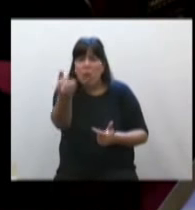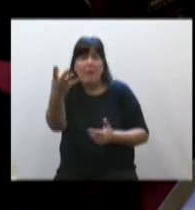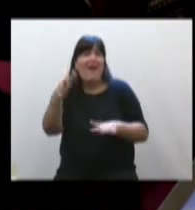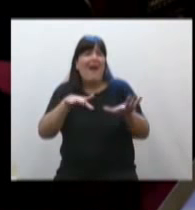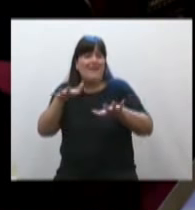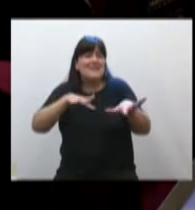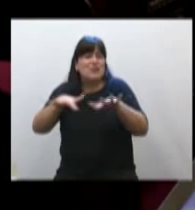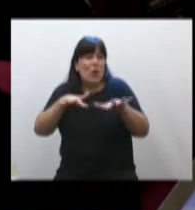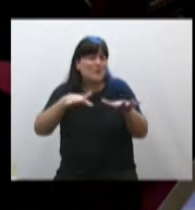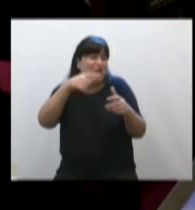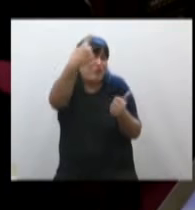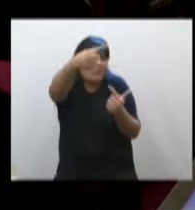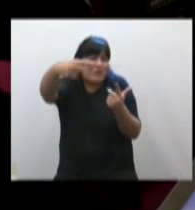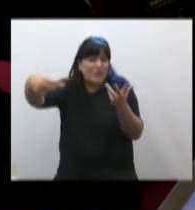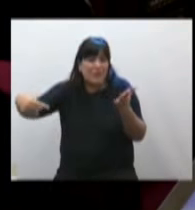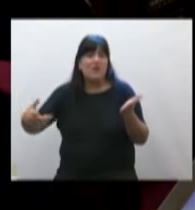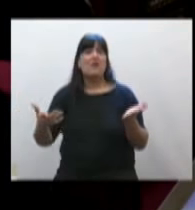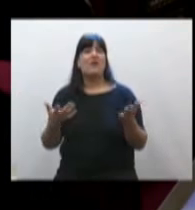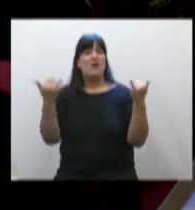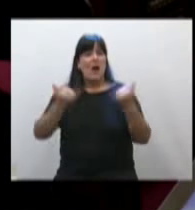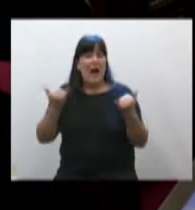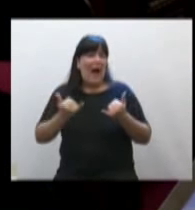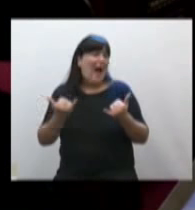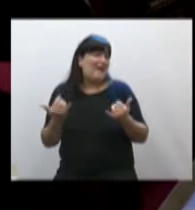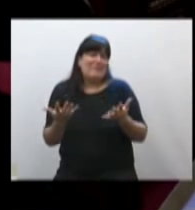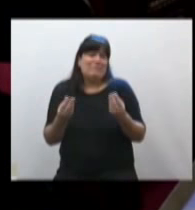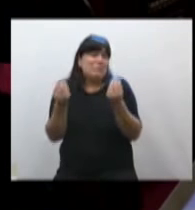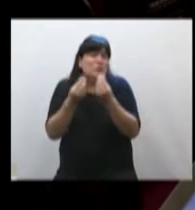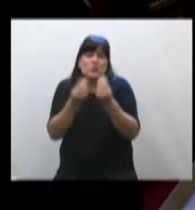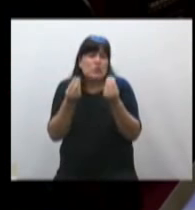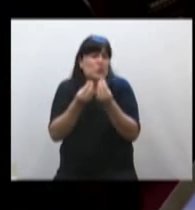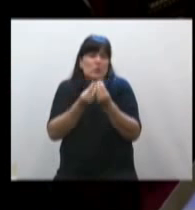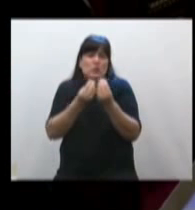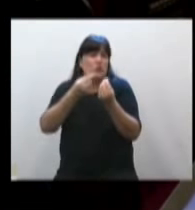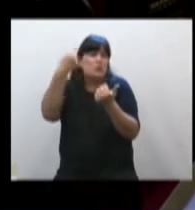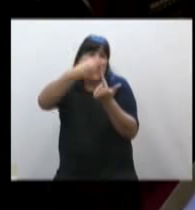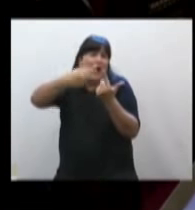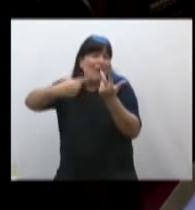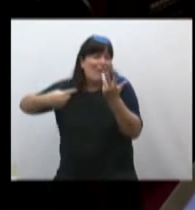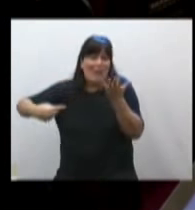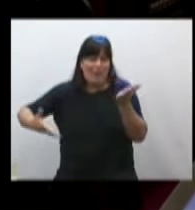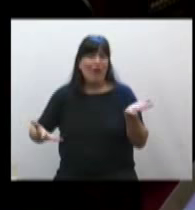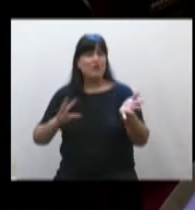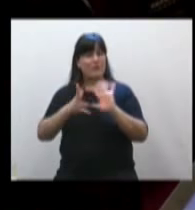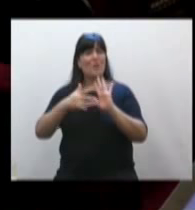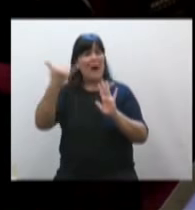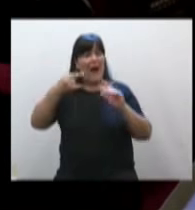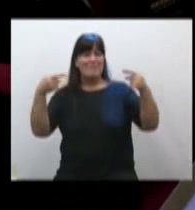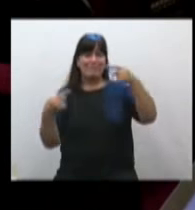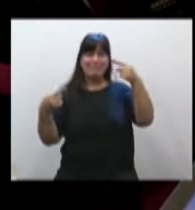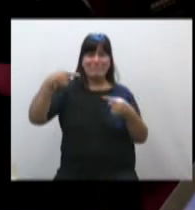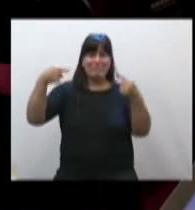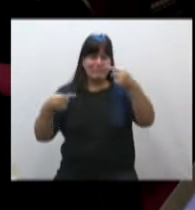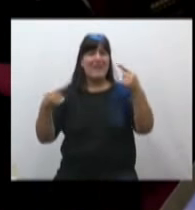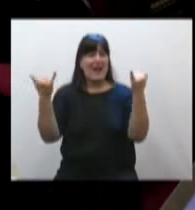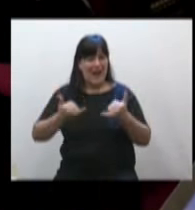una discusión binaria entre abortistas y antiabortistas. De ninguna manera a nadie se le puede